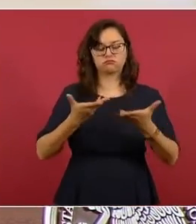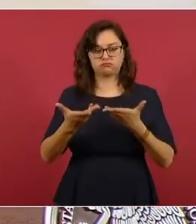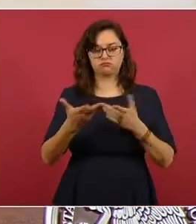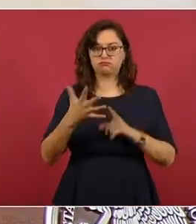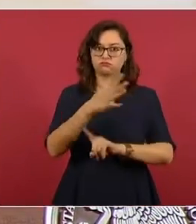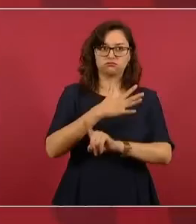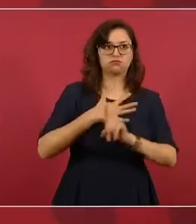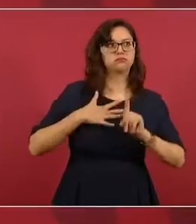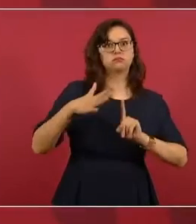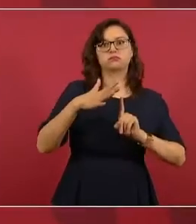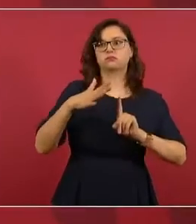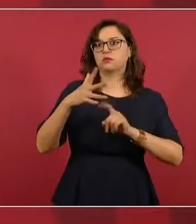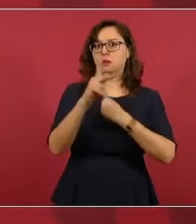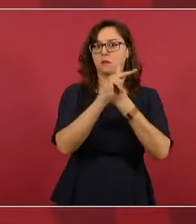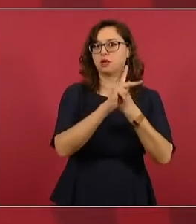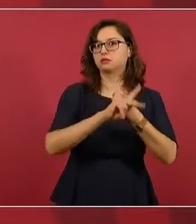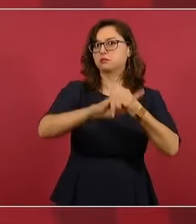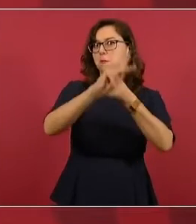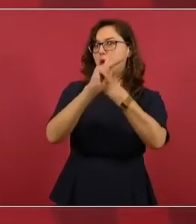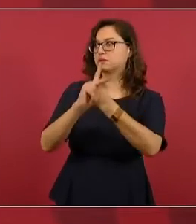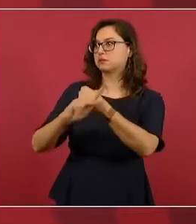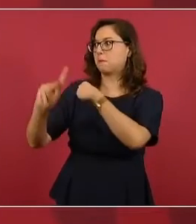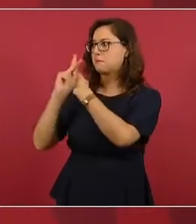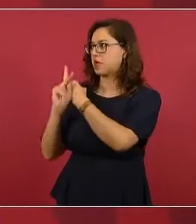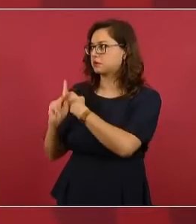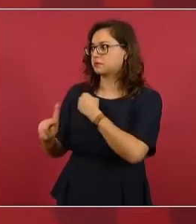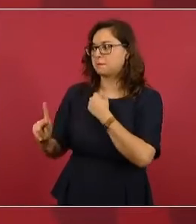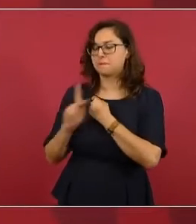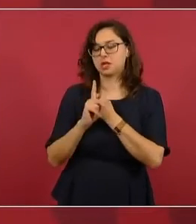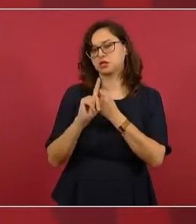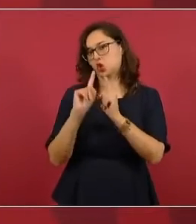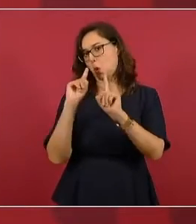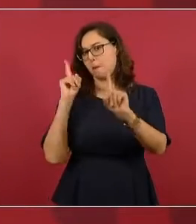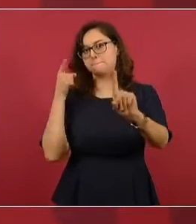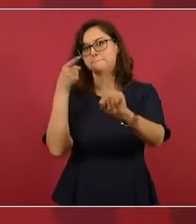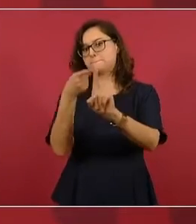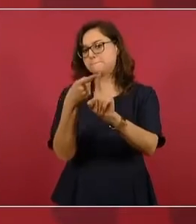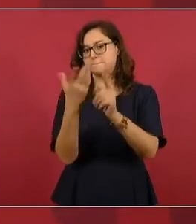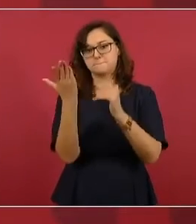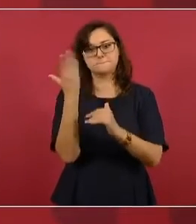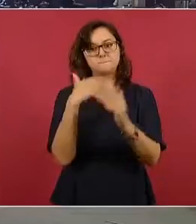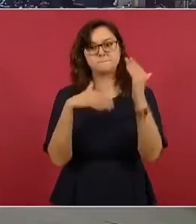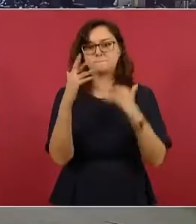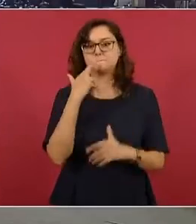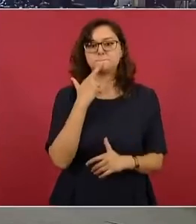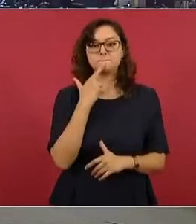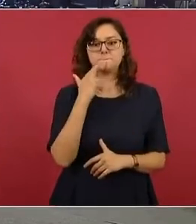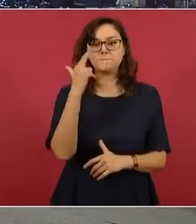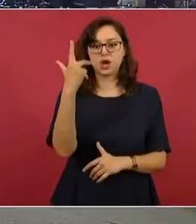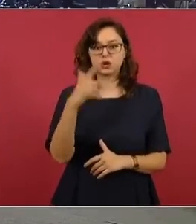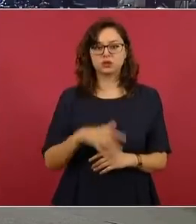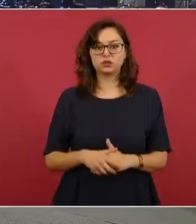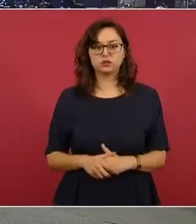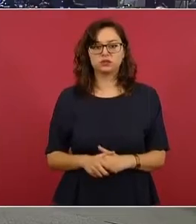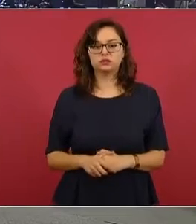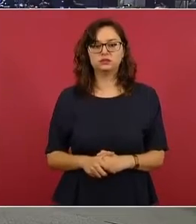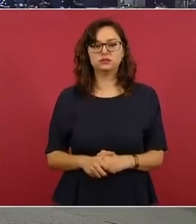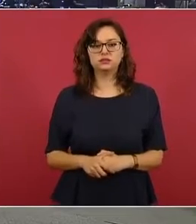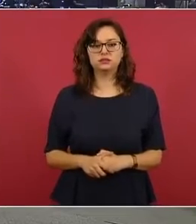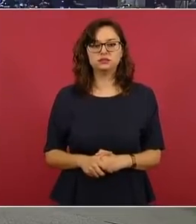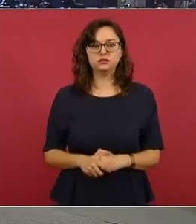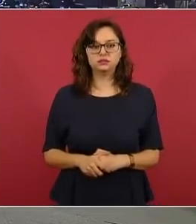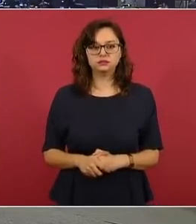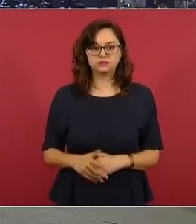sociedades mejores. Ese es el propósito, eso es lo que estamos buscando. Pero a ver. Buenos días,